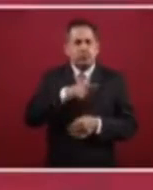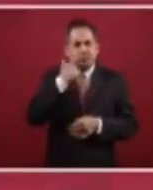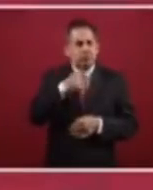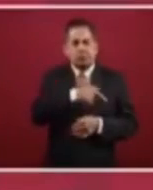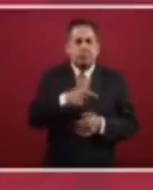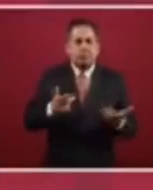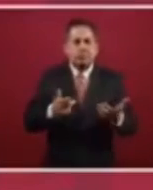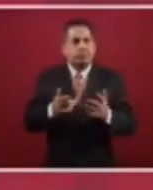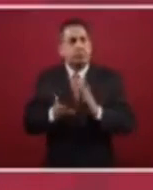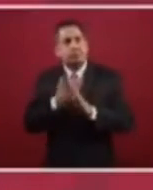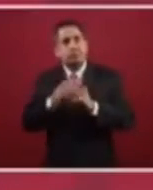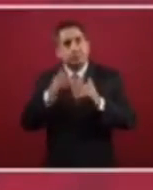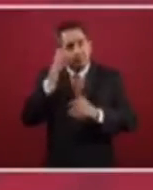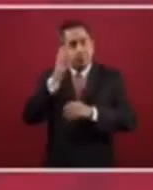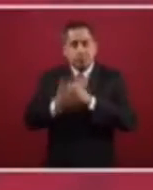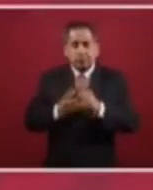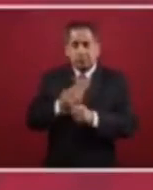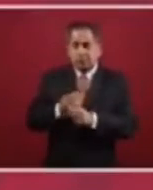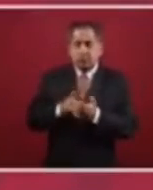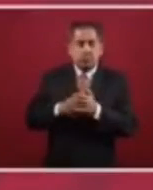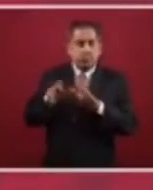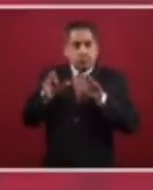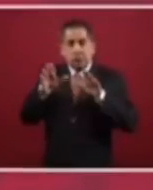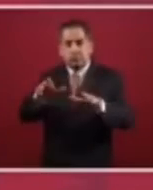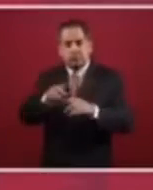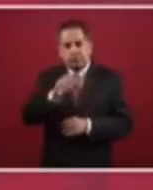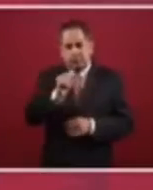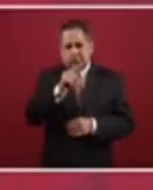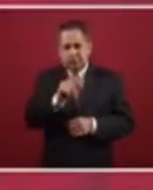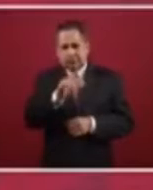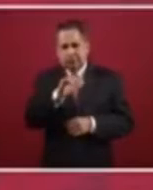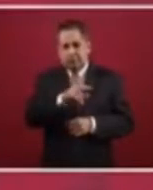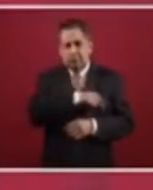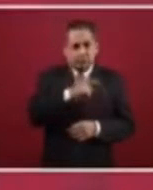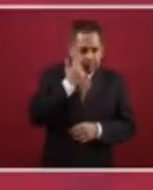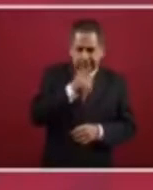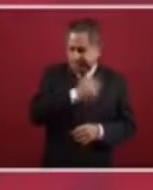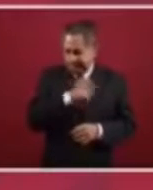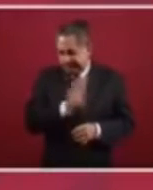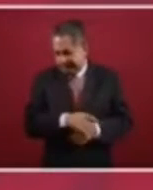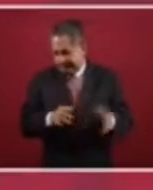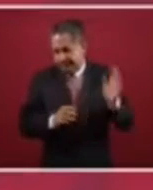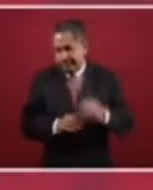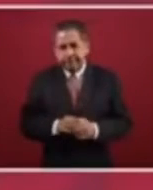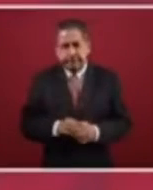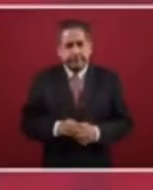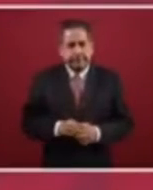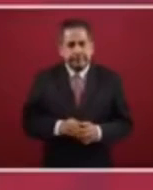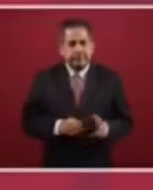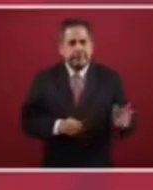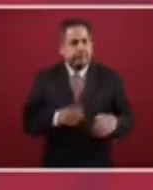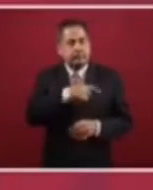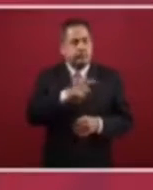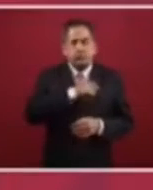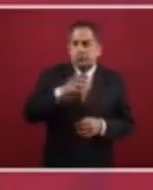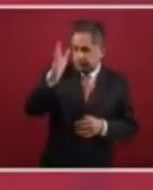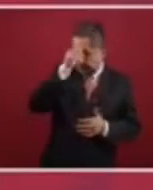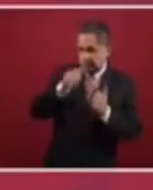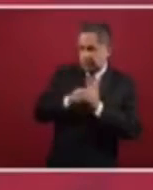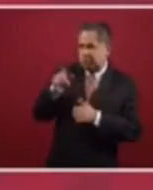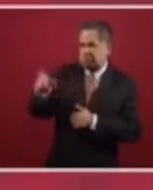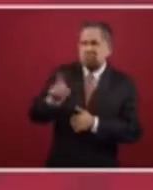se construya el aeropuerto de Santa Lucía, los que no están de acuerdo